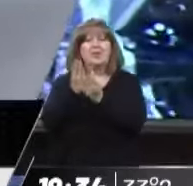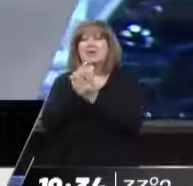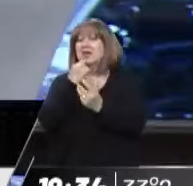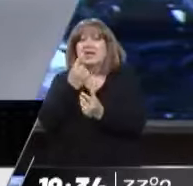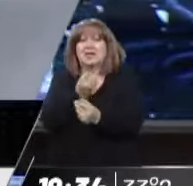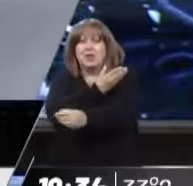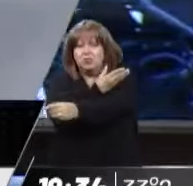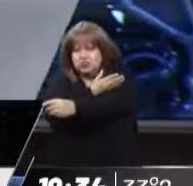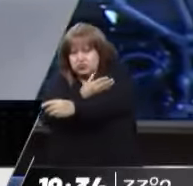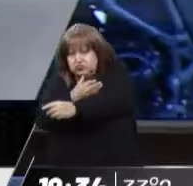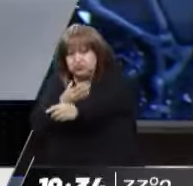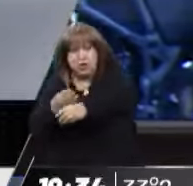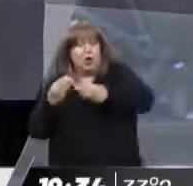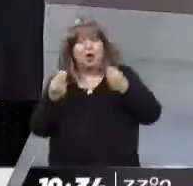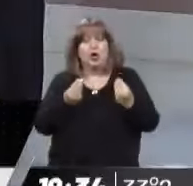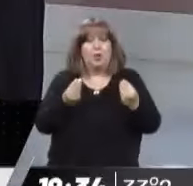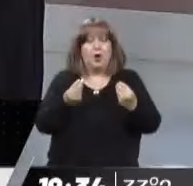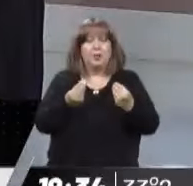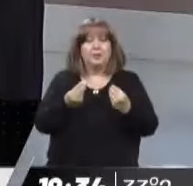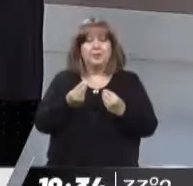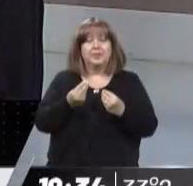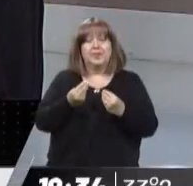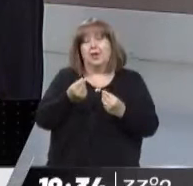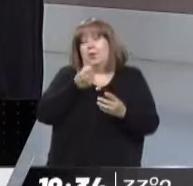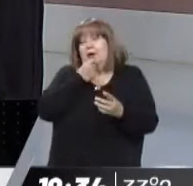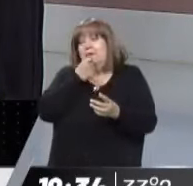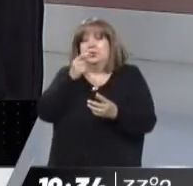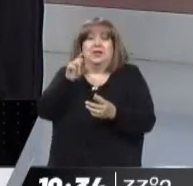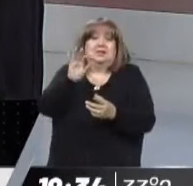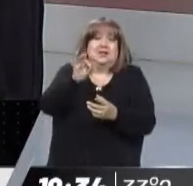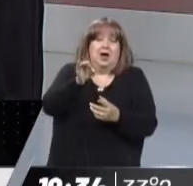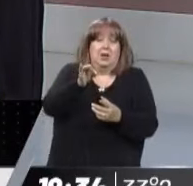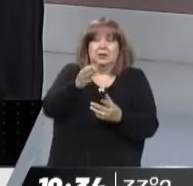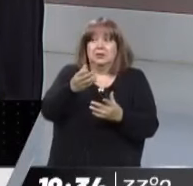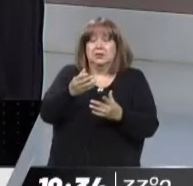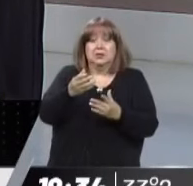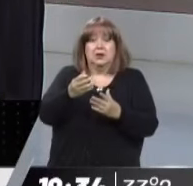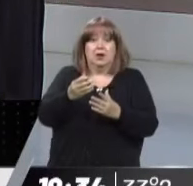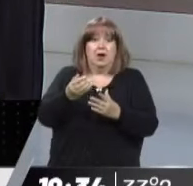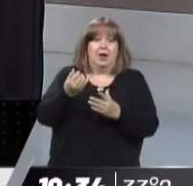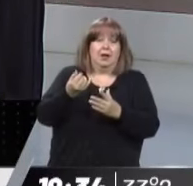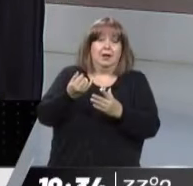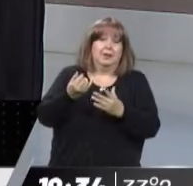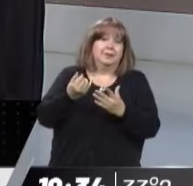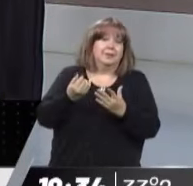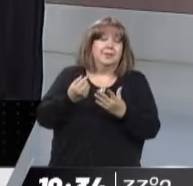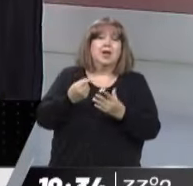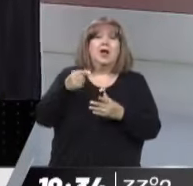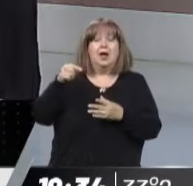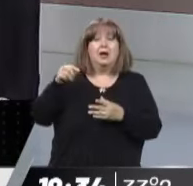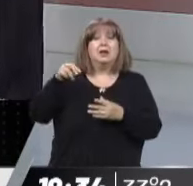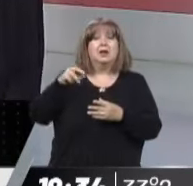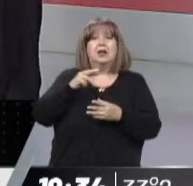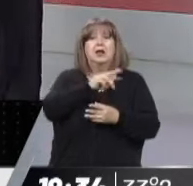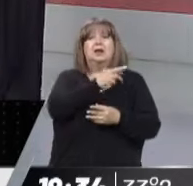podemos reconstruir de ese día? Que ustedes, por ejemplo, a lo que me decías, o nos decías, mejor dicho, sí, que él va